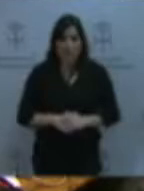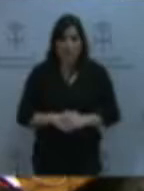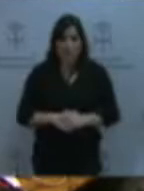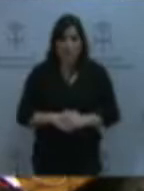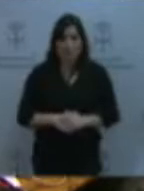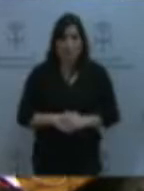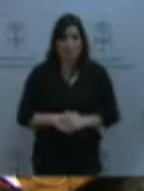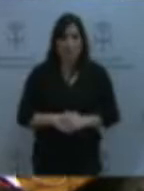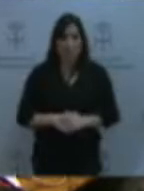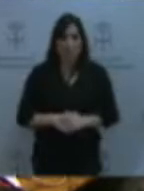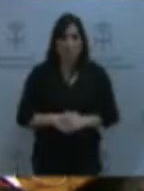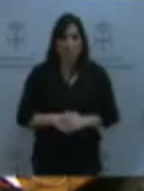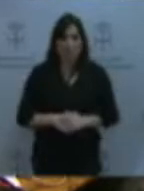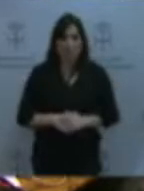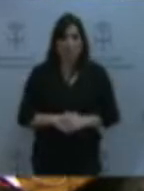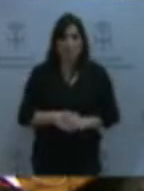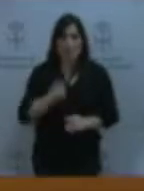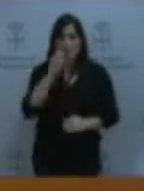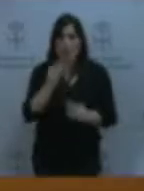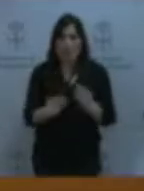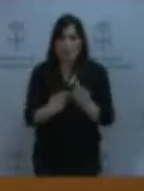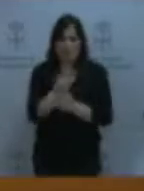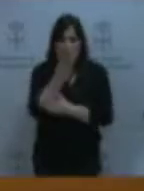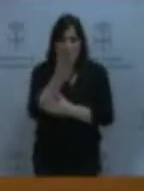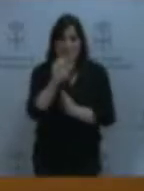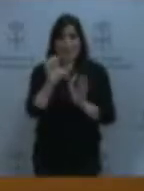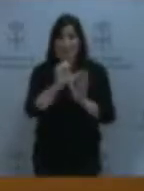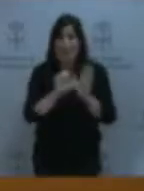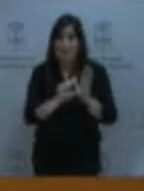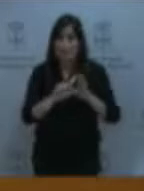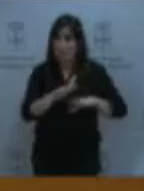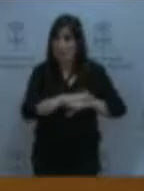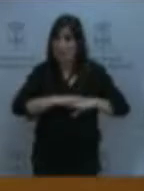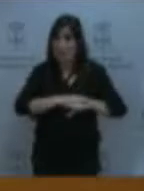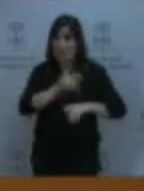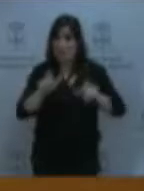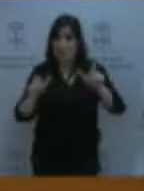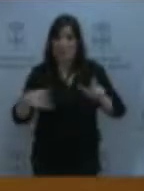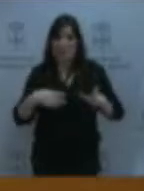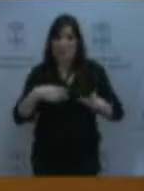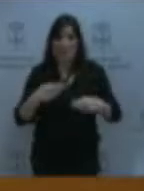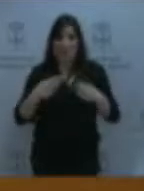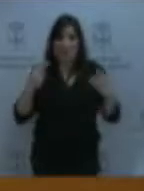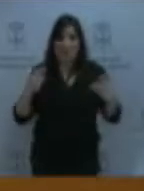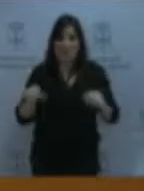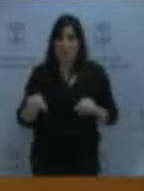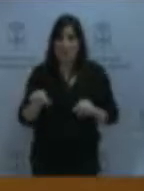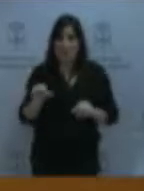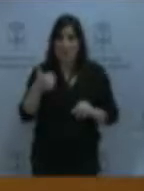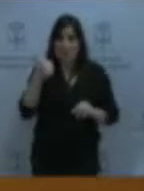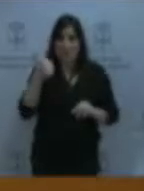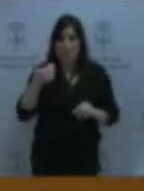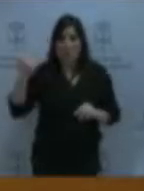Buenos días. El Estatuto Básico del Empleado Público se aprobó por el entonces Gobierno del Partido Socialista en el